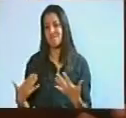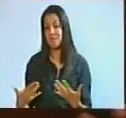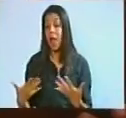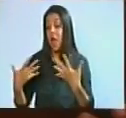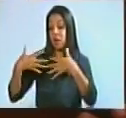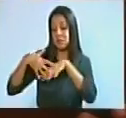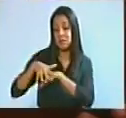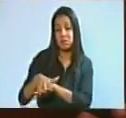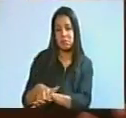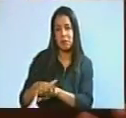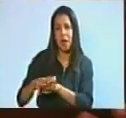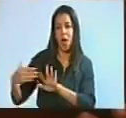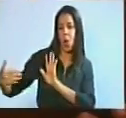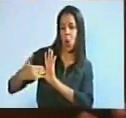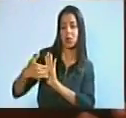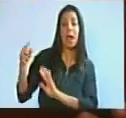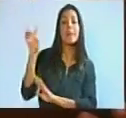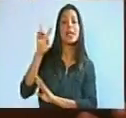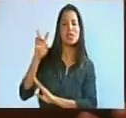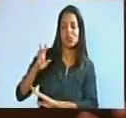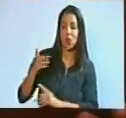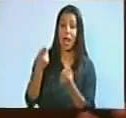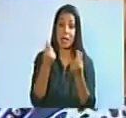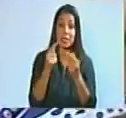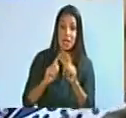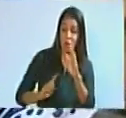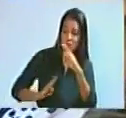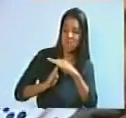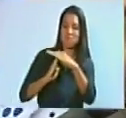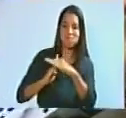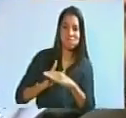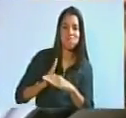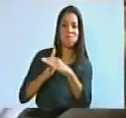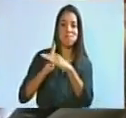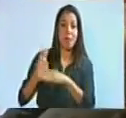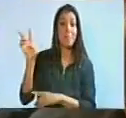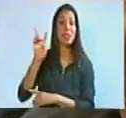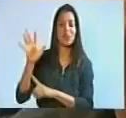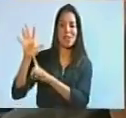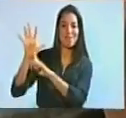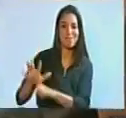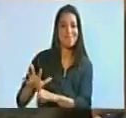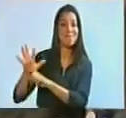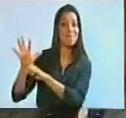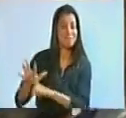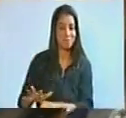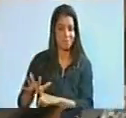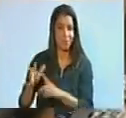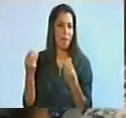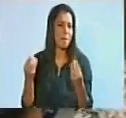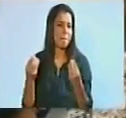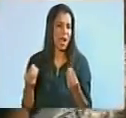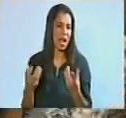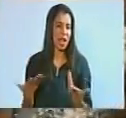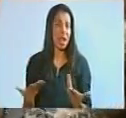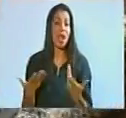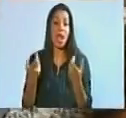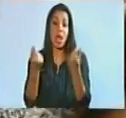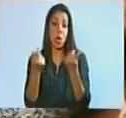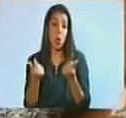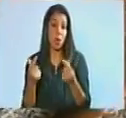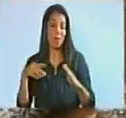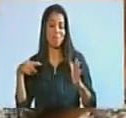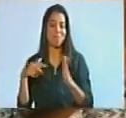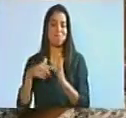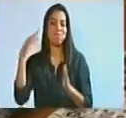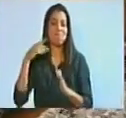articular un bloqueo financiero en contra de la República Bolivariana de Venezuela para afectar no solamente